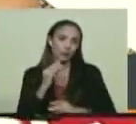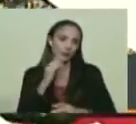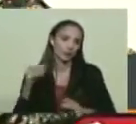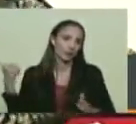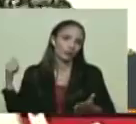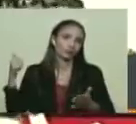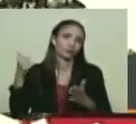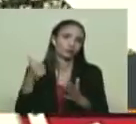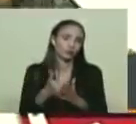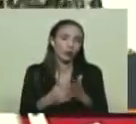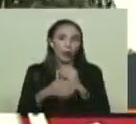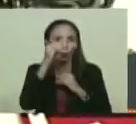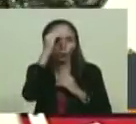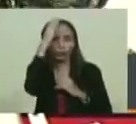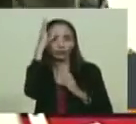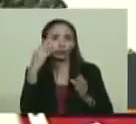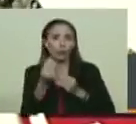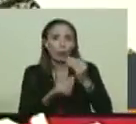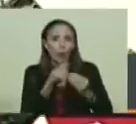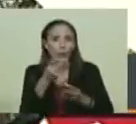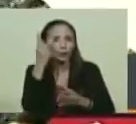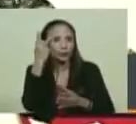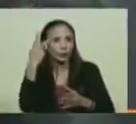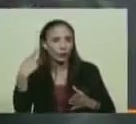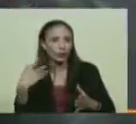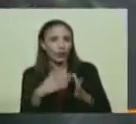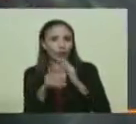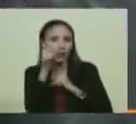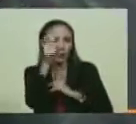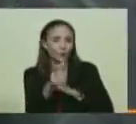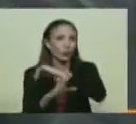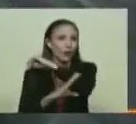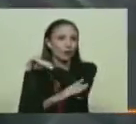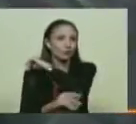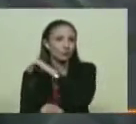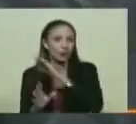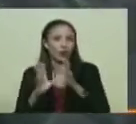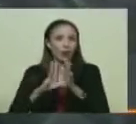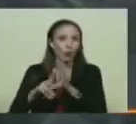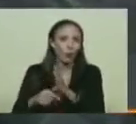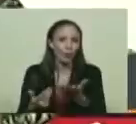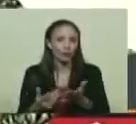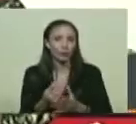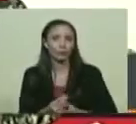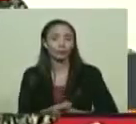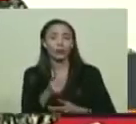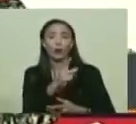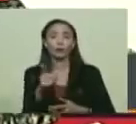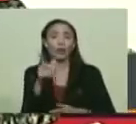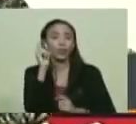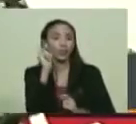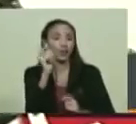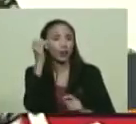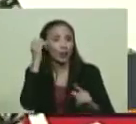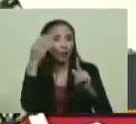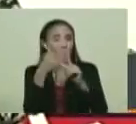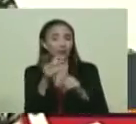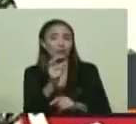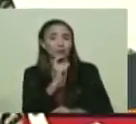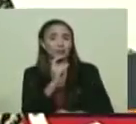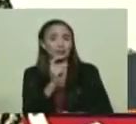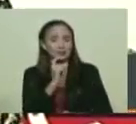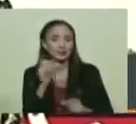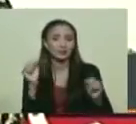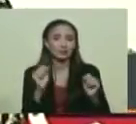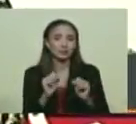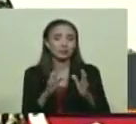en conocimiento de la psicología del delincuente. Quiere decir que a ustedes les toca una tarea difícil.